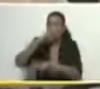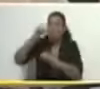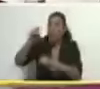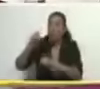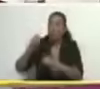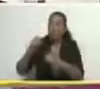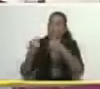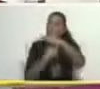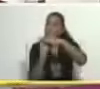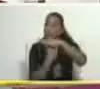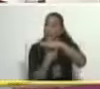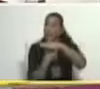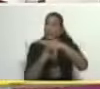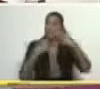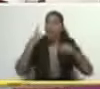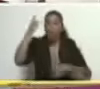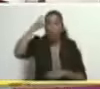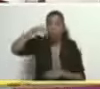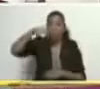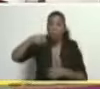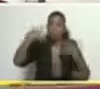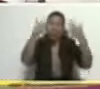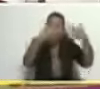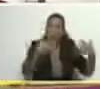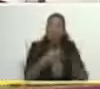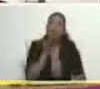sobre la base de lo que se ha dicho,